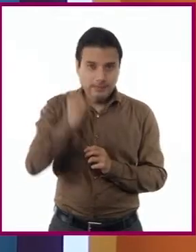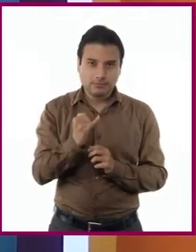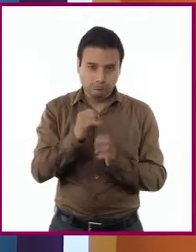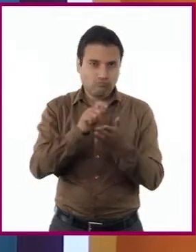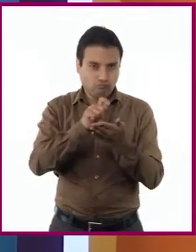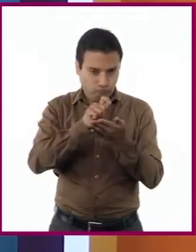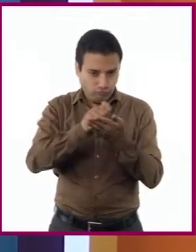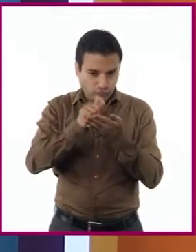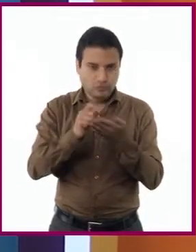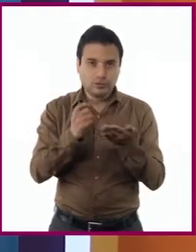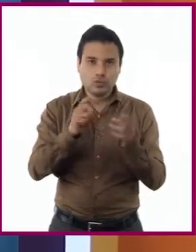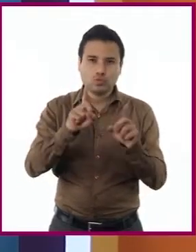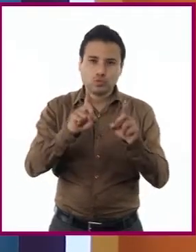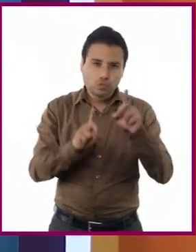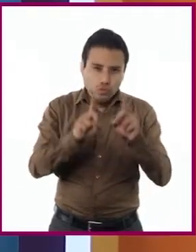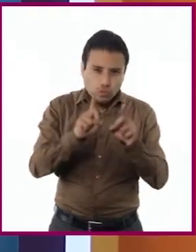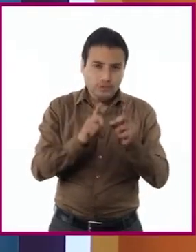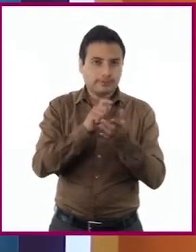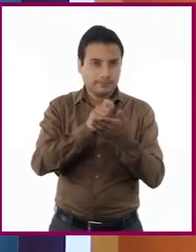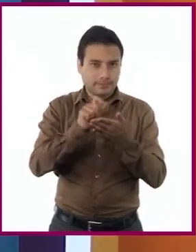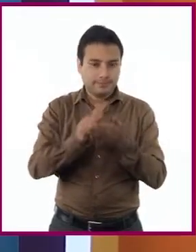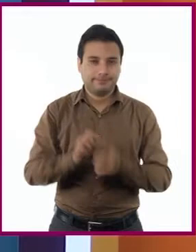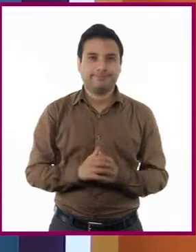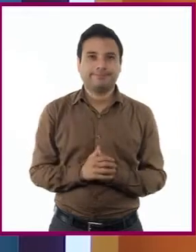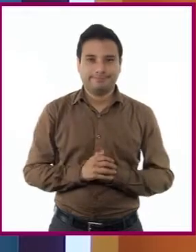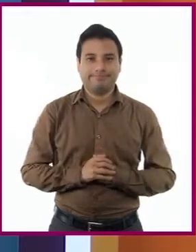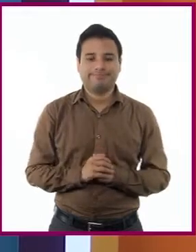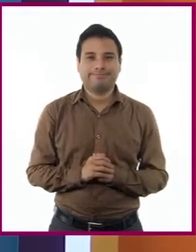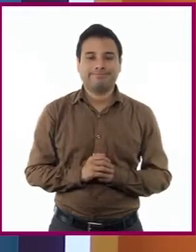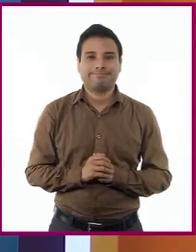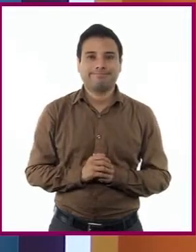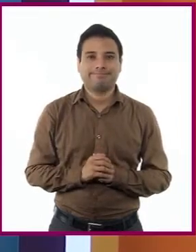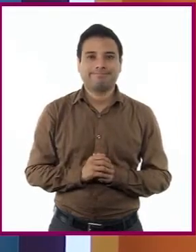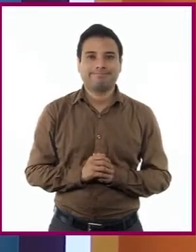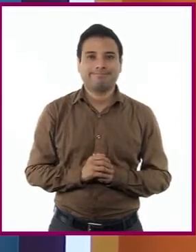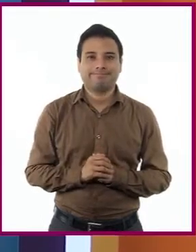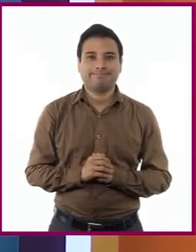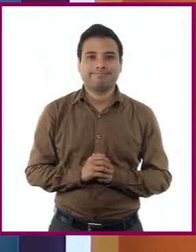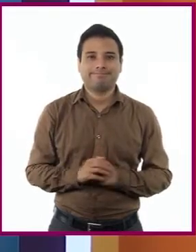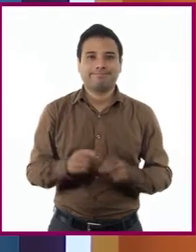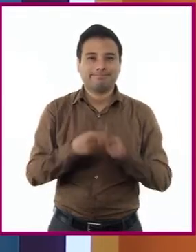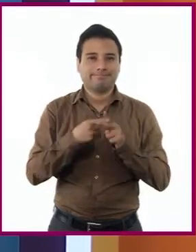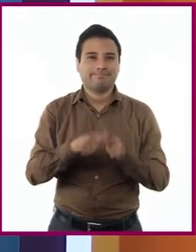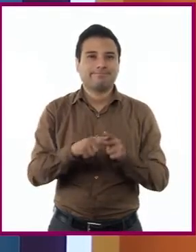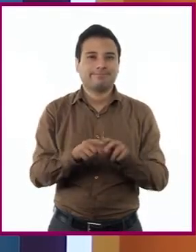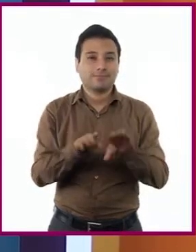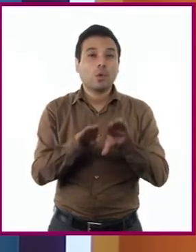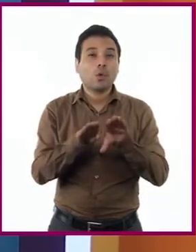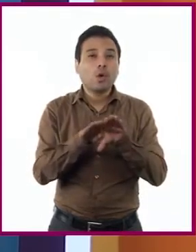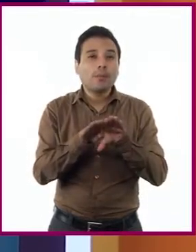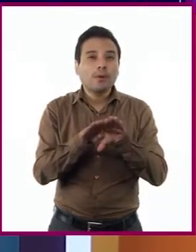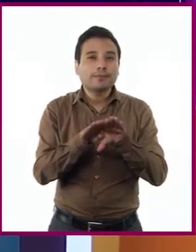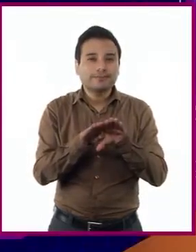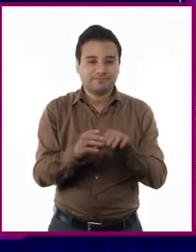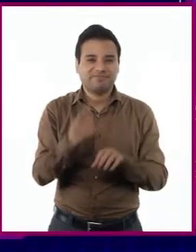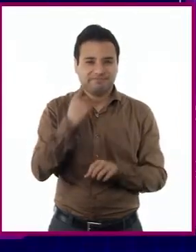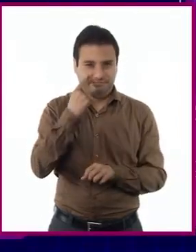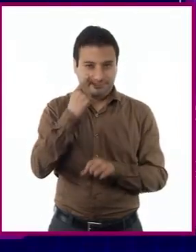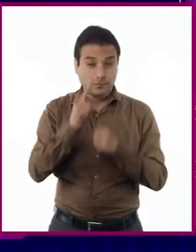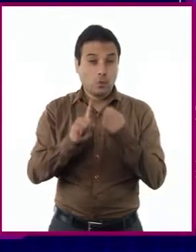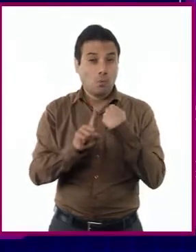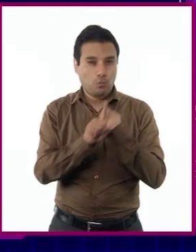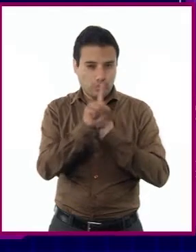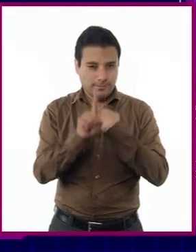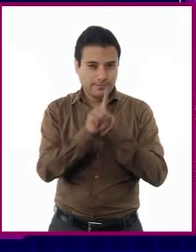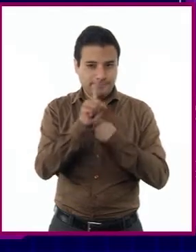y las dudas que surjan para comenzar le damos el siguiente problema para